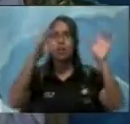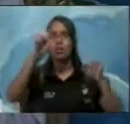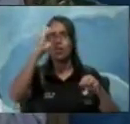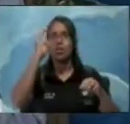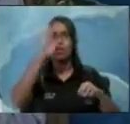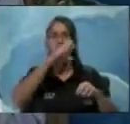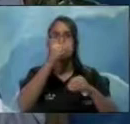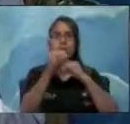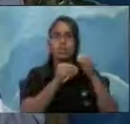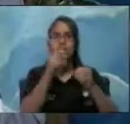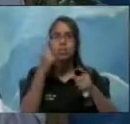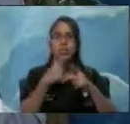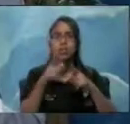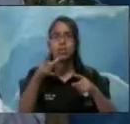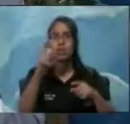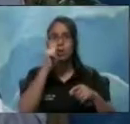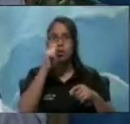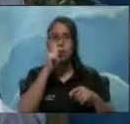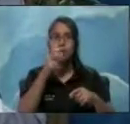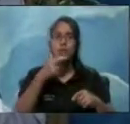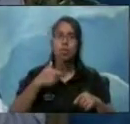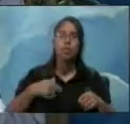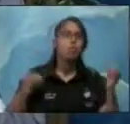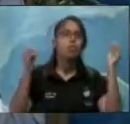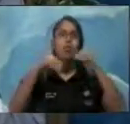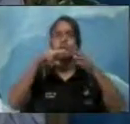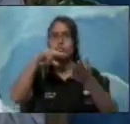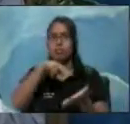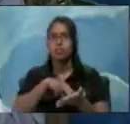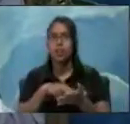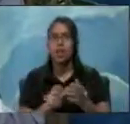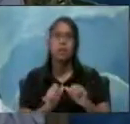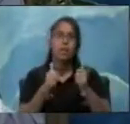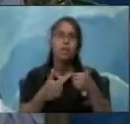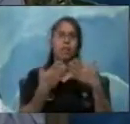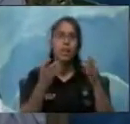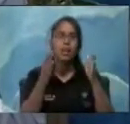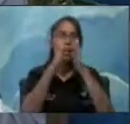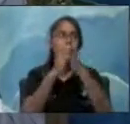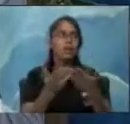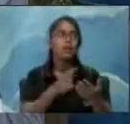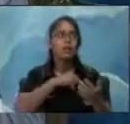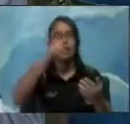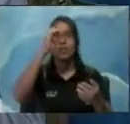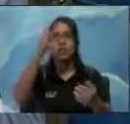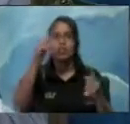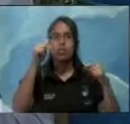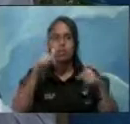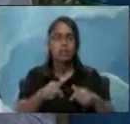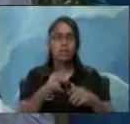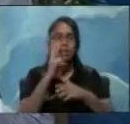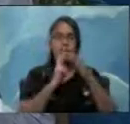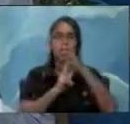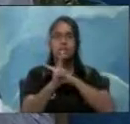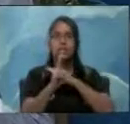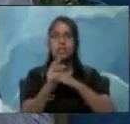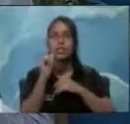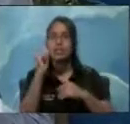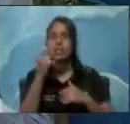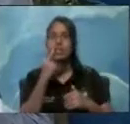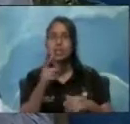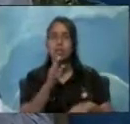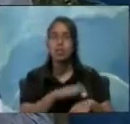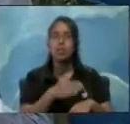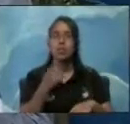estaba haciendo pero Pedro puesto en pie y empieza a darle la palabra de Dios y le cita este versículo que dice